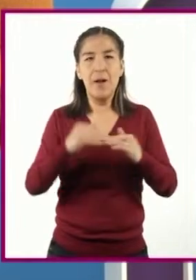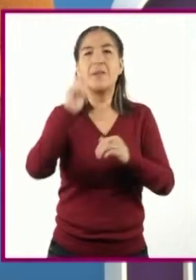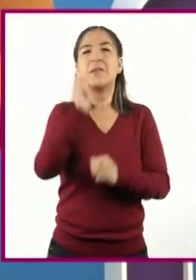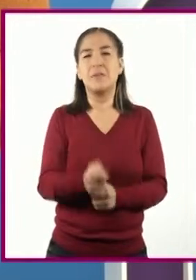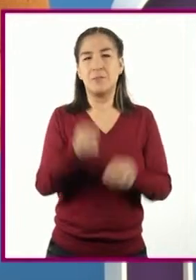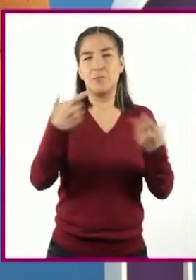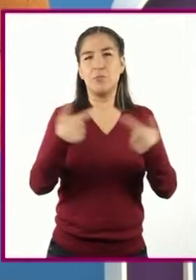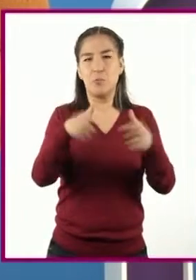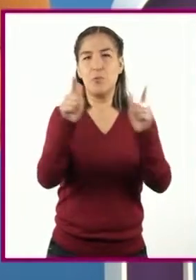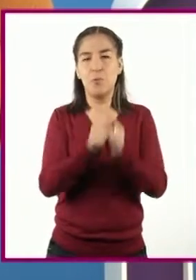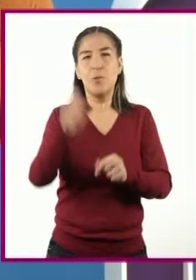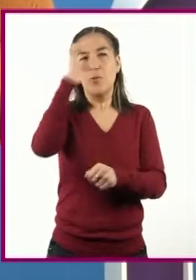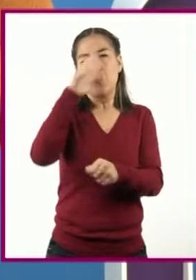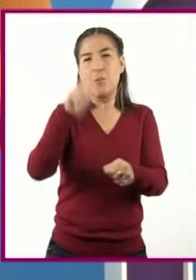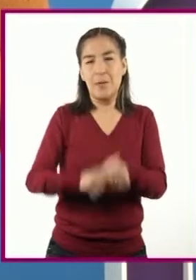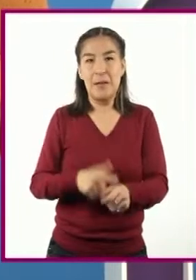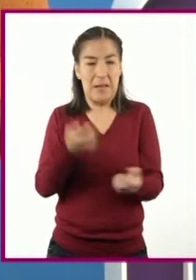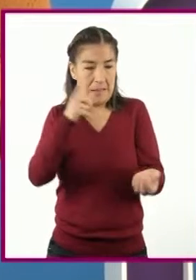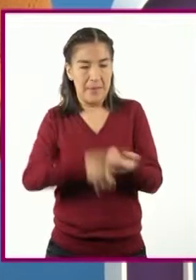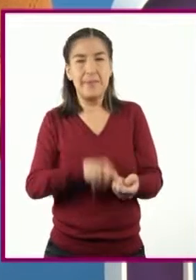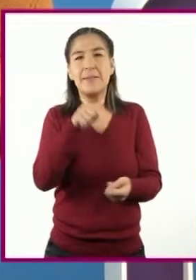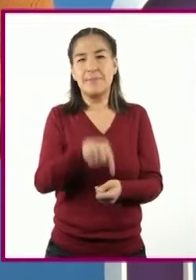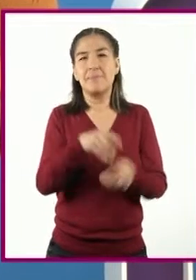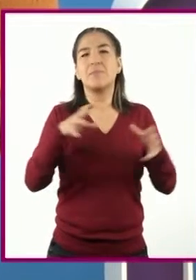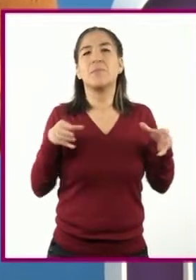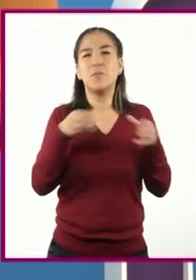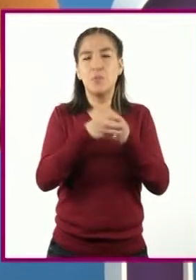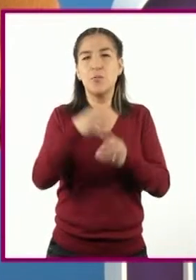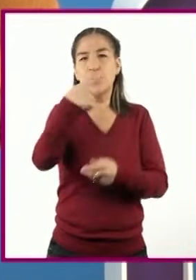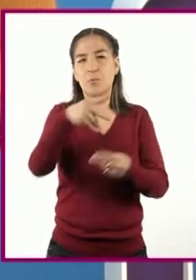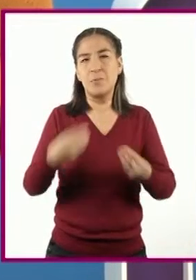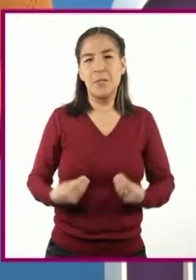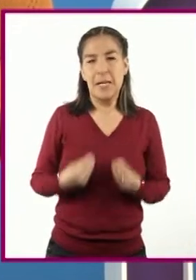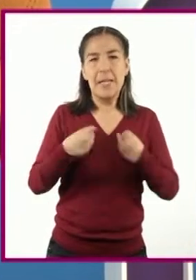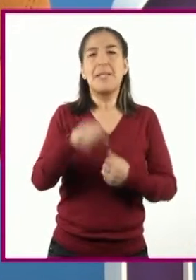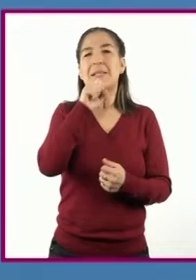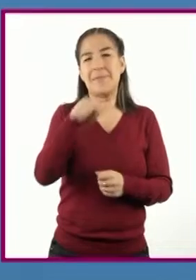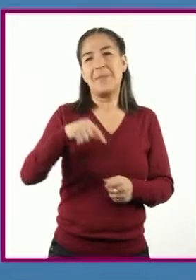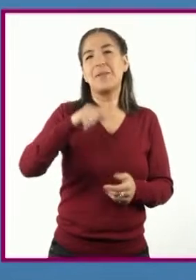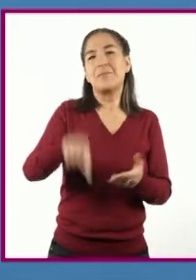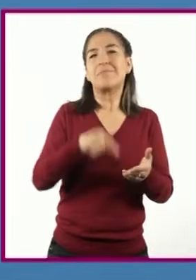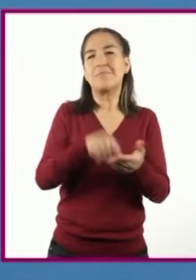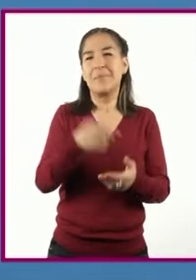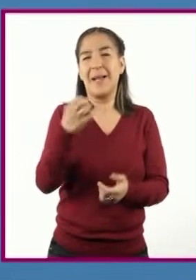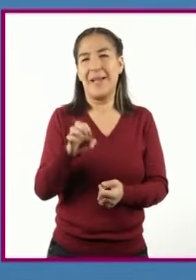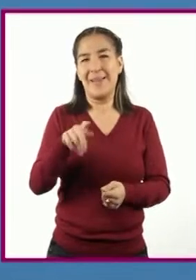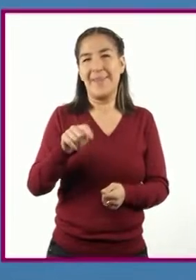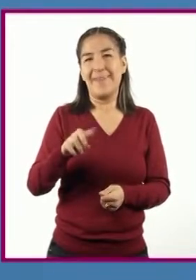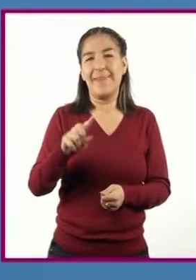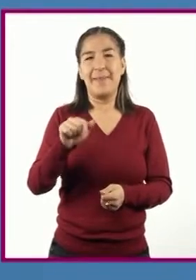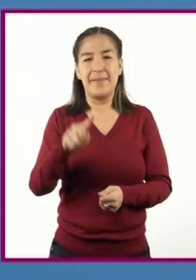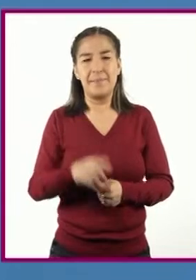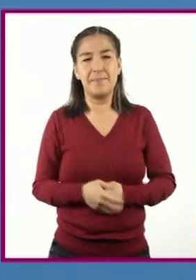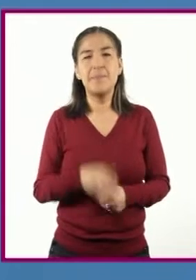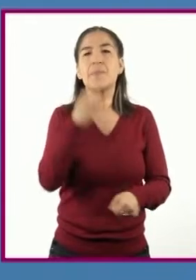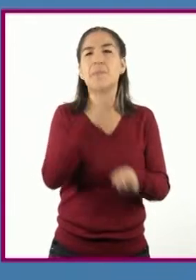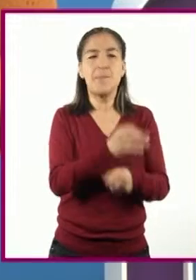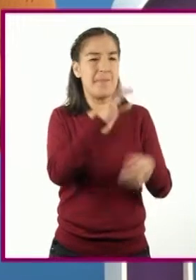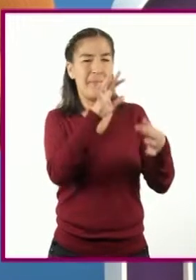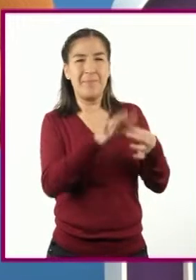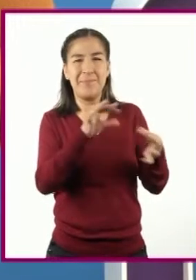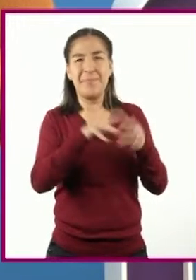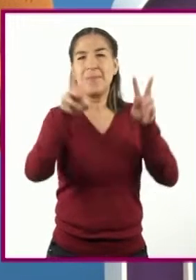diferentes grupos culturales presentes en la localidad y la entidad. Antes de entrar de lleno al tema,